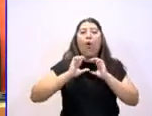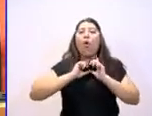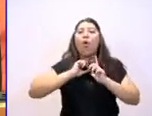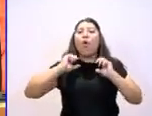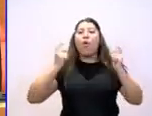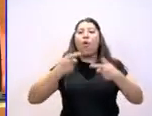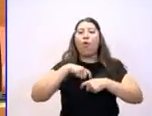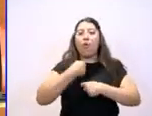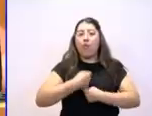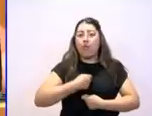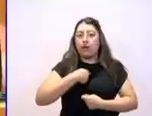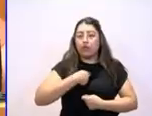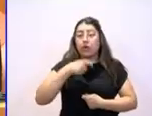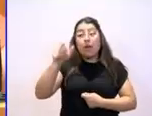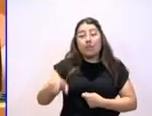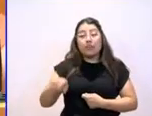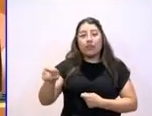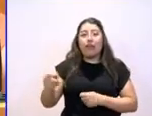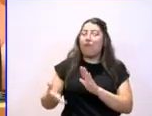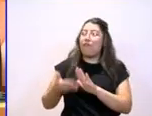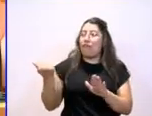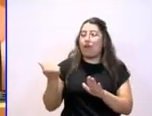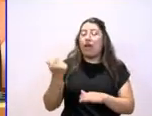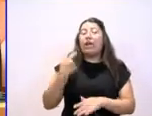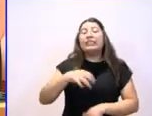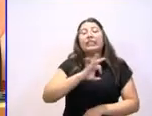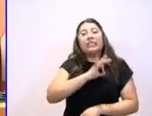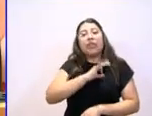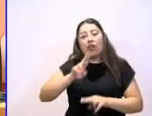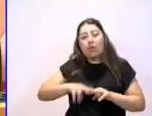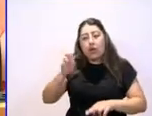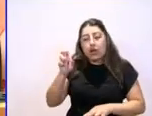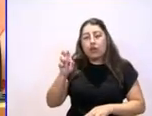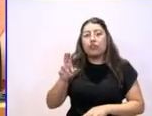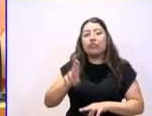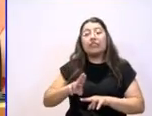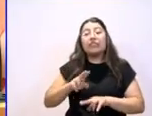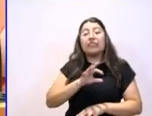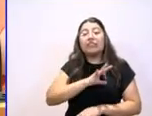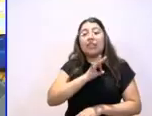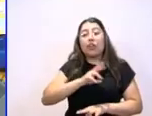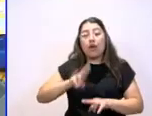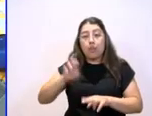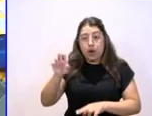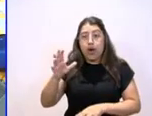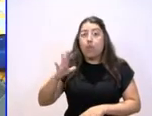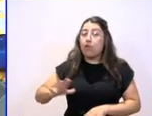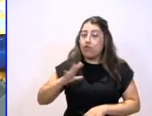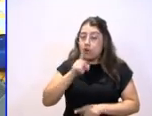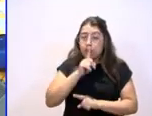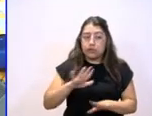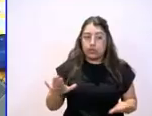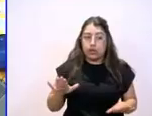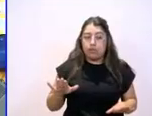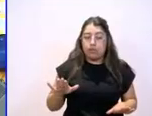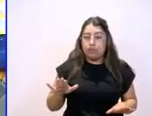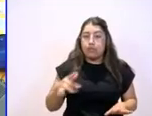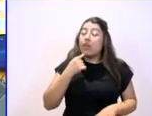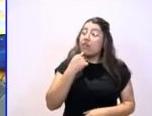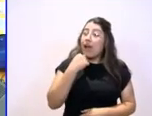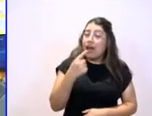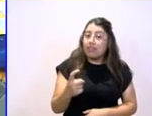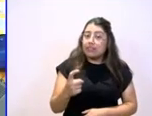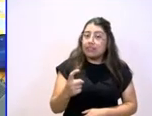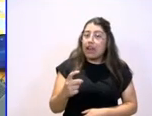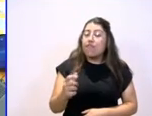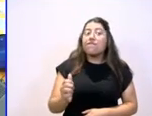cufilla a una de las personas que ha asistido a este Parlamento. Señora Moreno, guarde silencio. Tengo que manifestar que eso es absolutamente